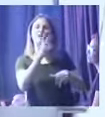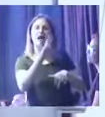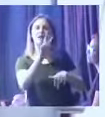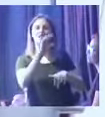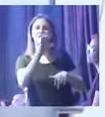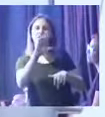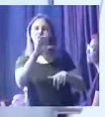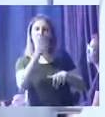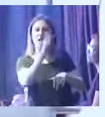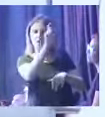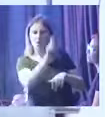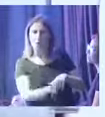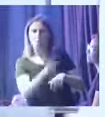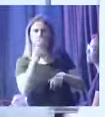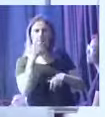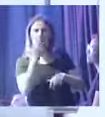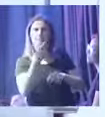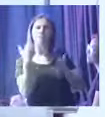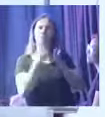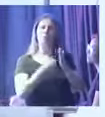un luchador